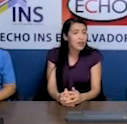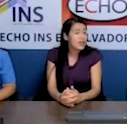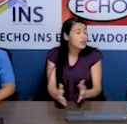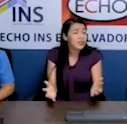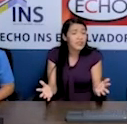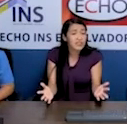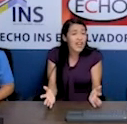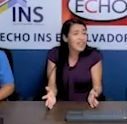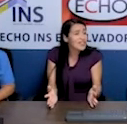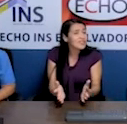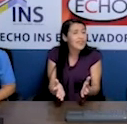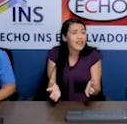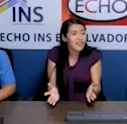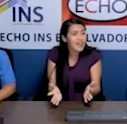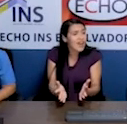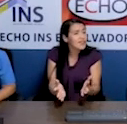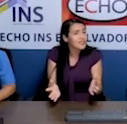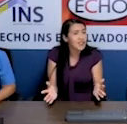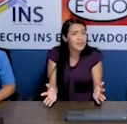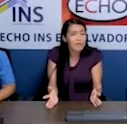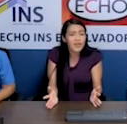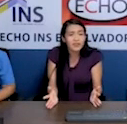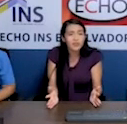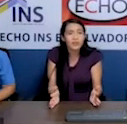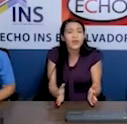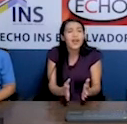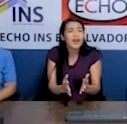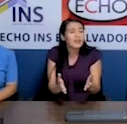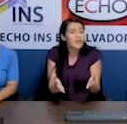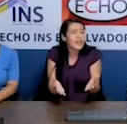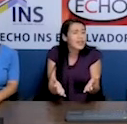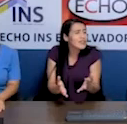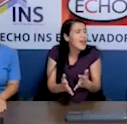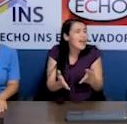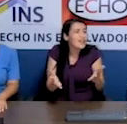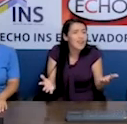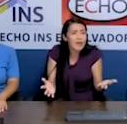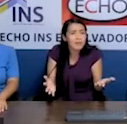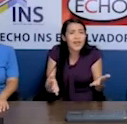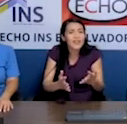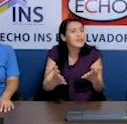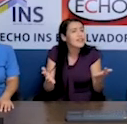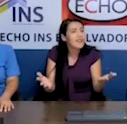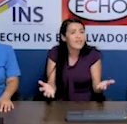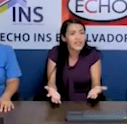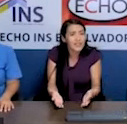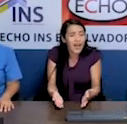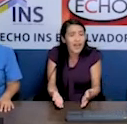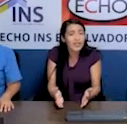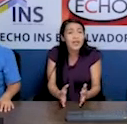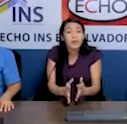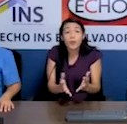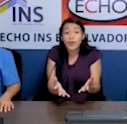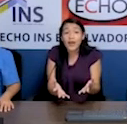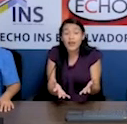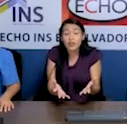inusual, gastrointestinales, diarrea, estreñimiento, anorexia, adinamia,